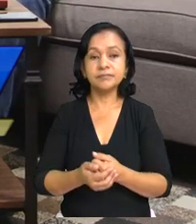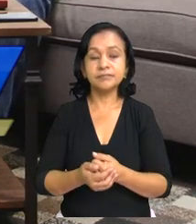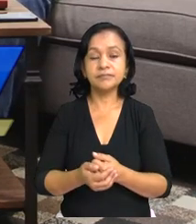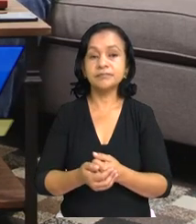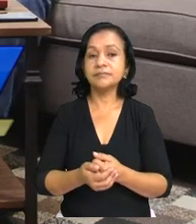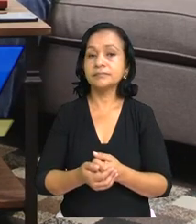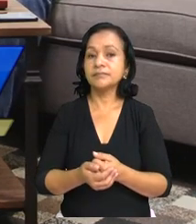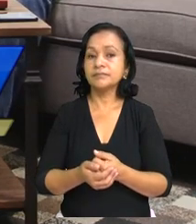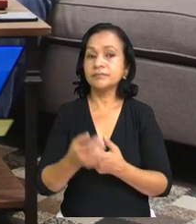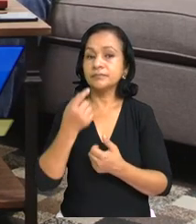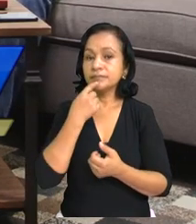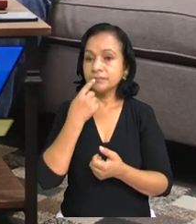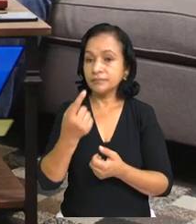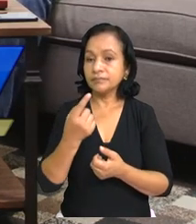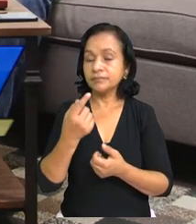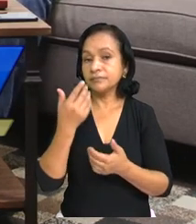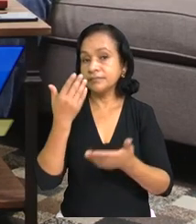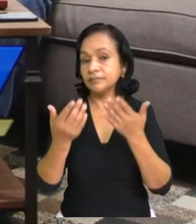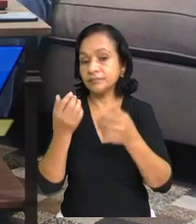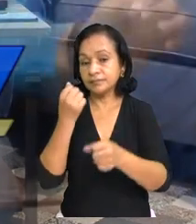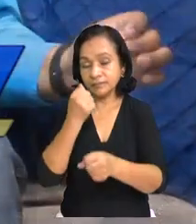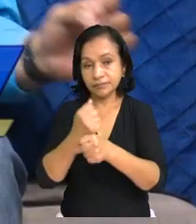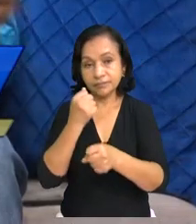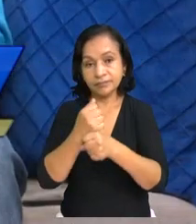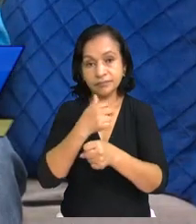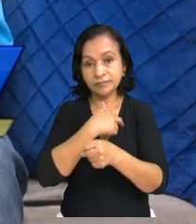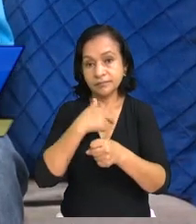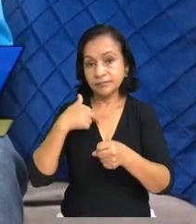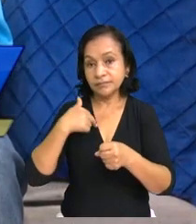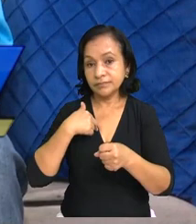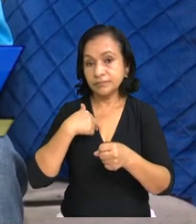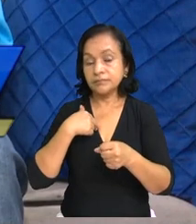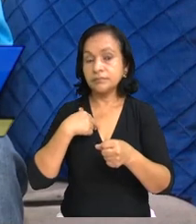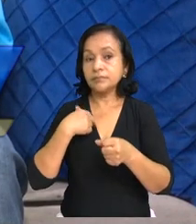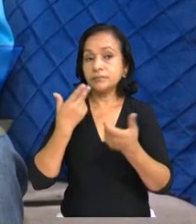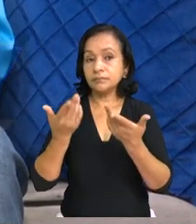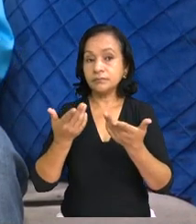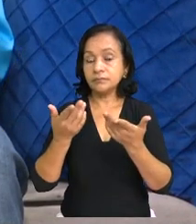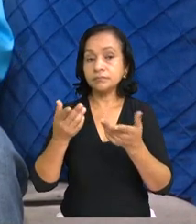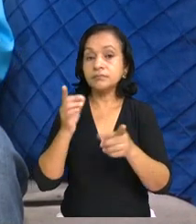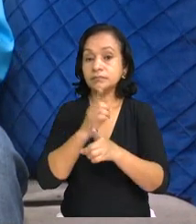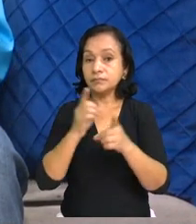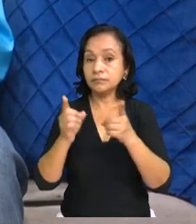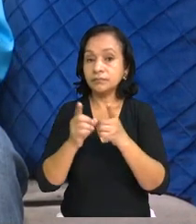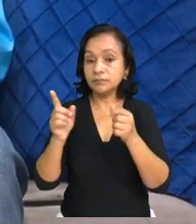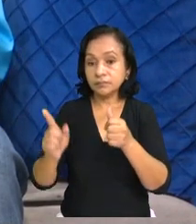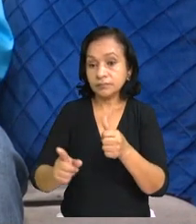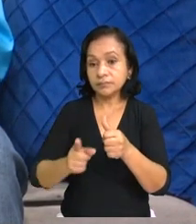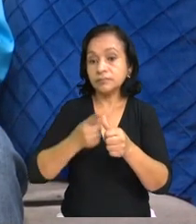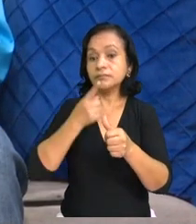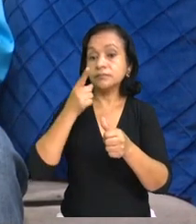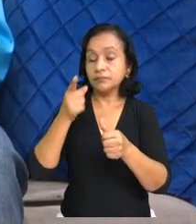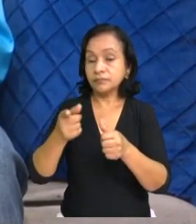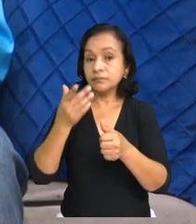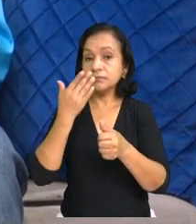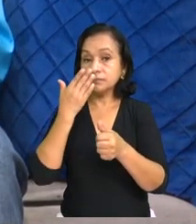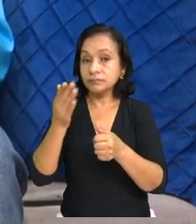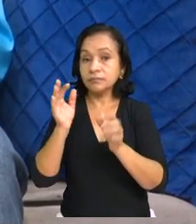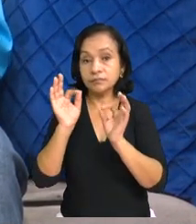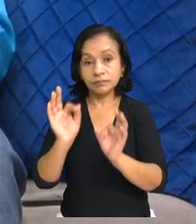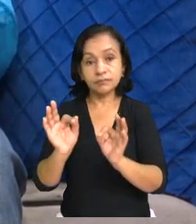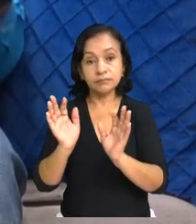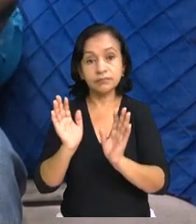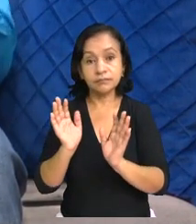Es decir, al final todo el trabajo, si no se garantiza la higienidad, si no se garantiza el tratamiento y uso correcto,